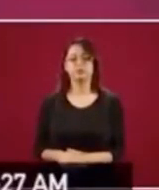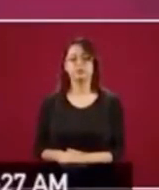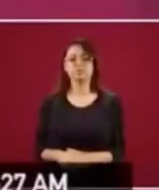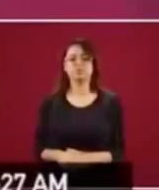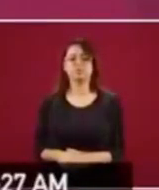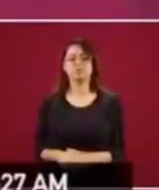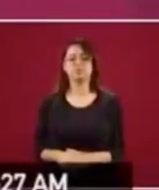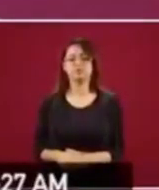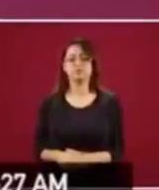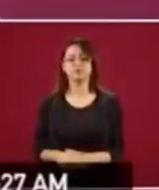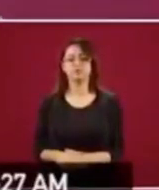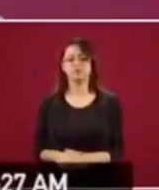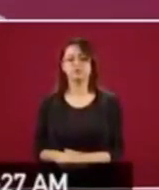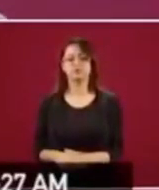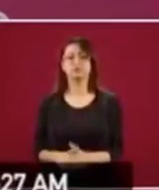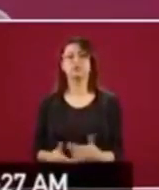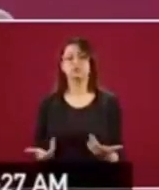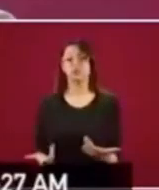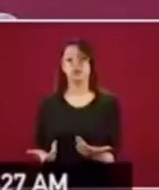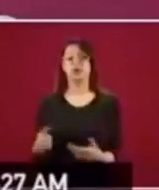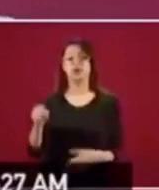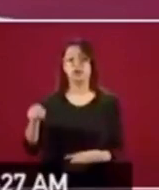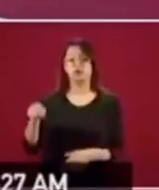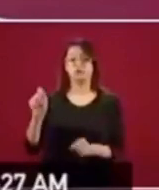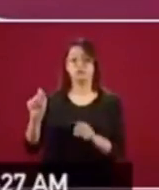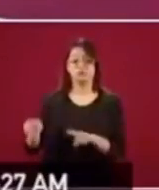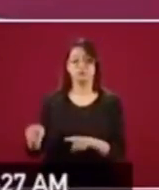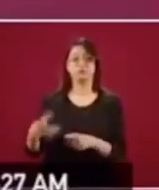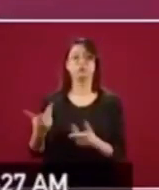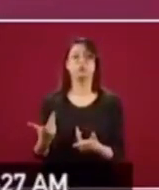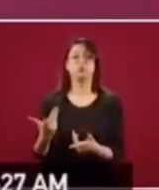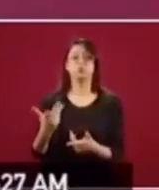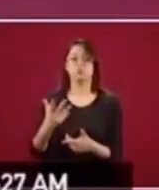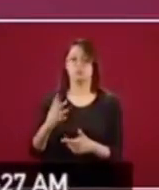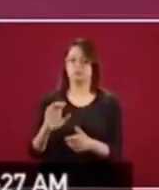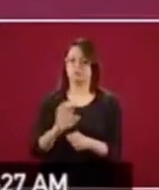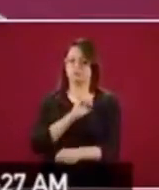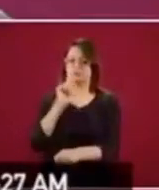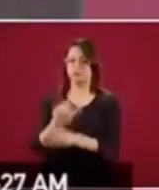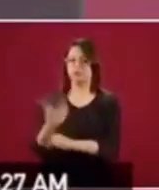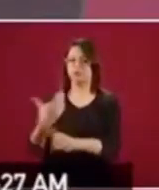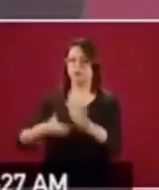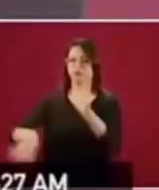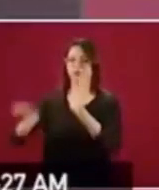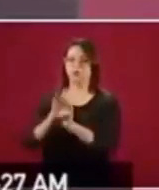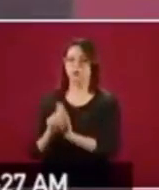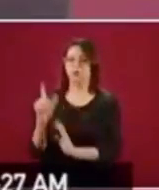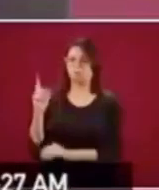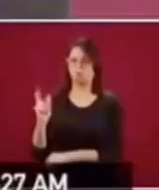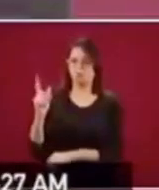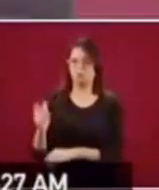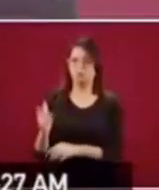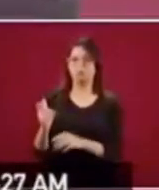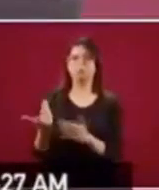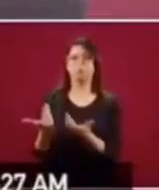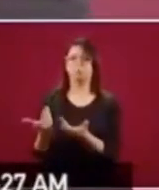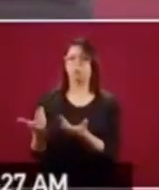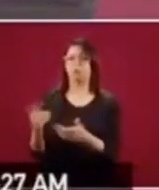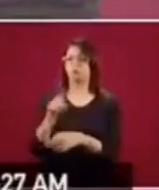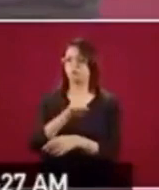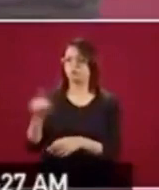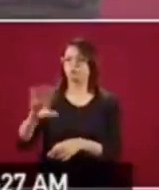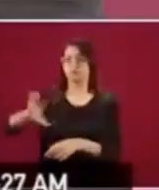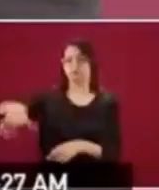idea hoy se está llevando a cabo la conferencia 308 de lunes a viernes el presidente desde hace